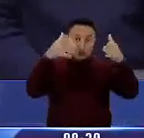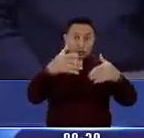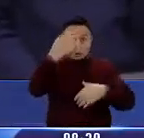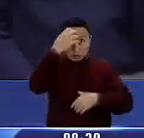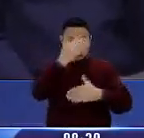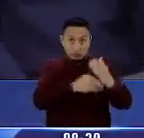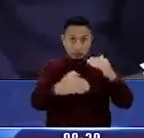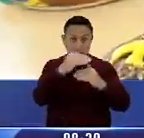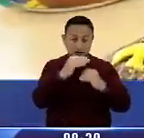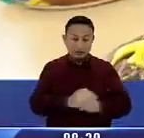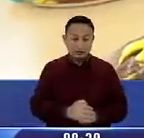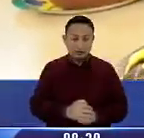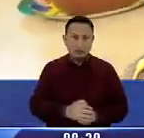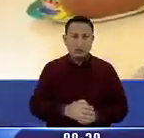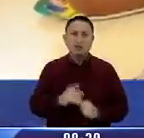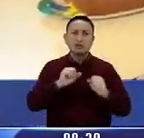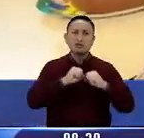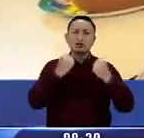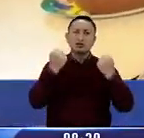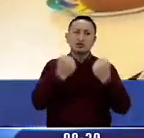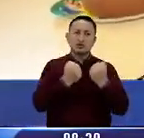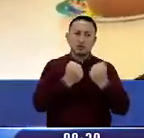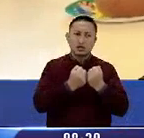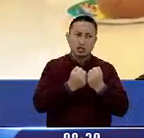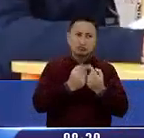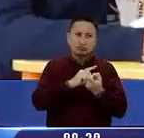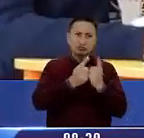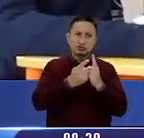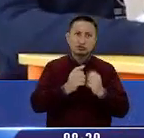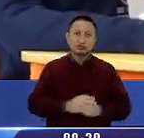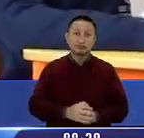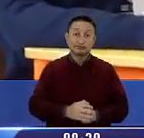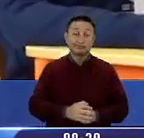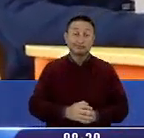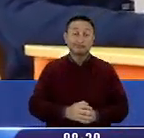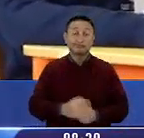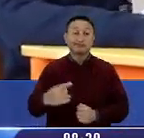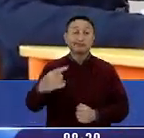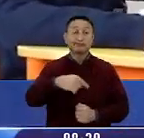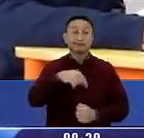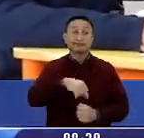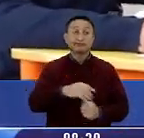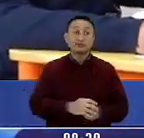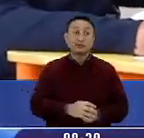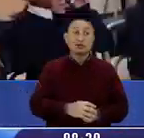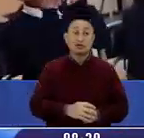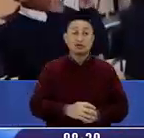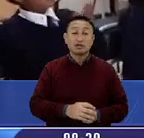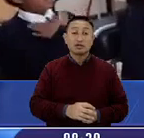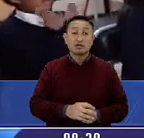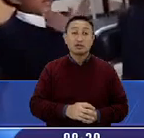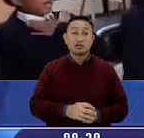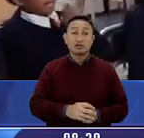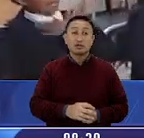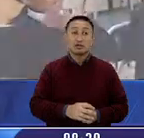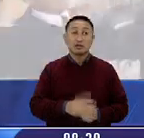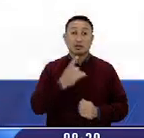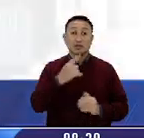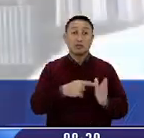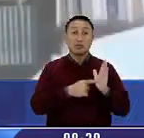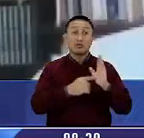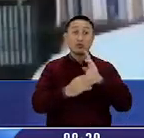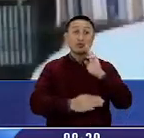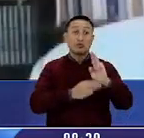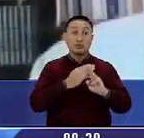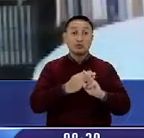educación, la realidad de una sociedad podría cambiar. E incluso sus prácticas podrían convertirse en un referente mundial.